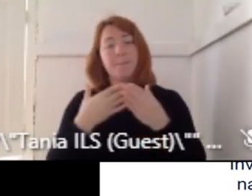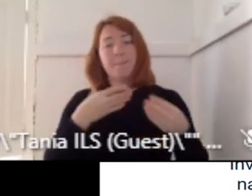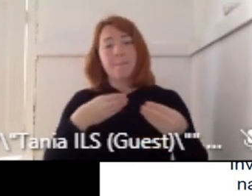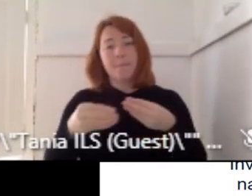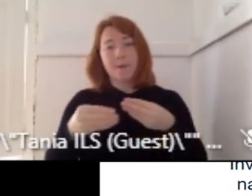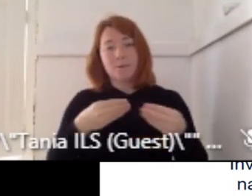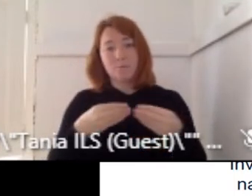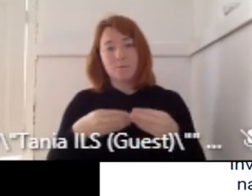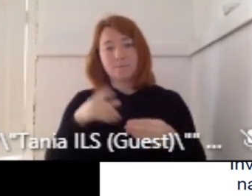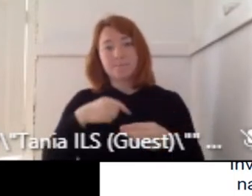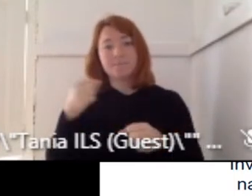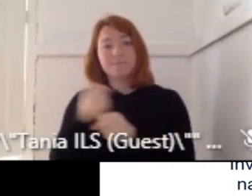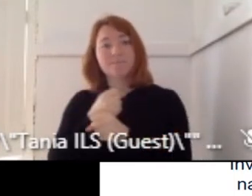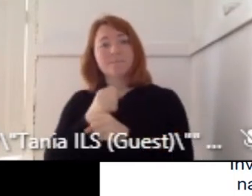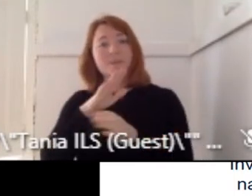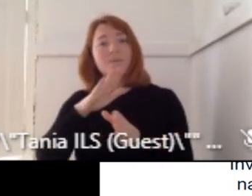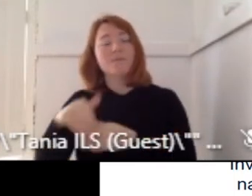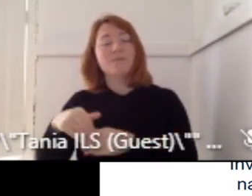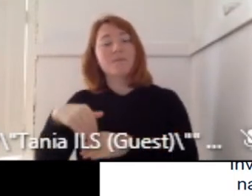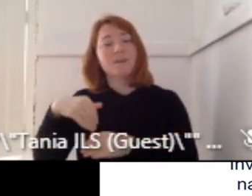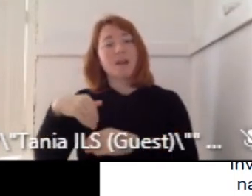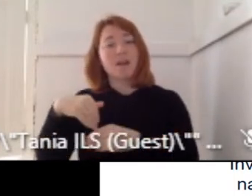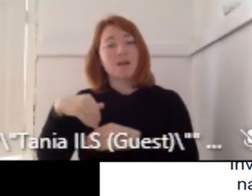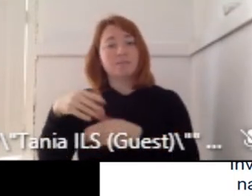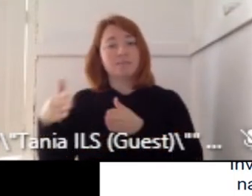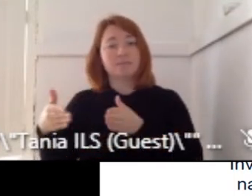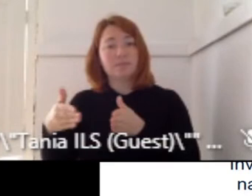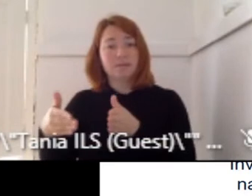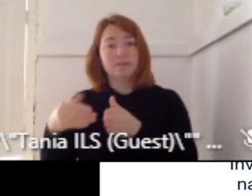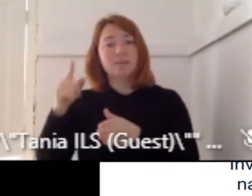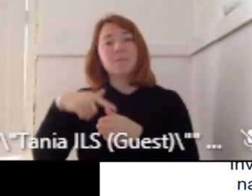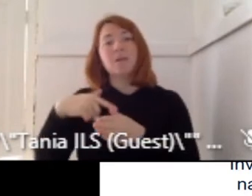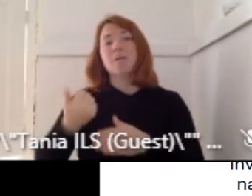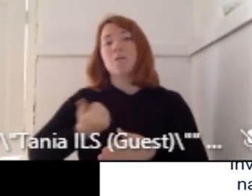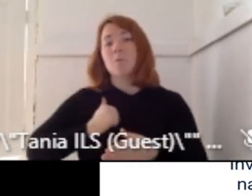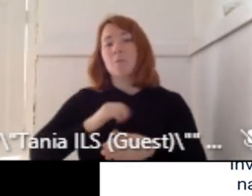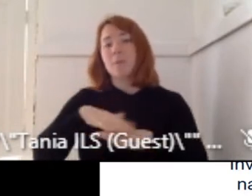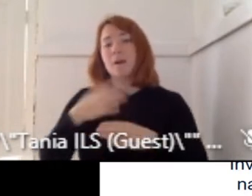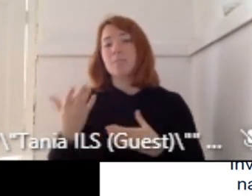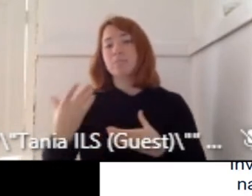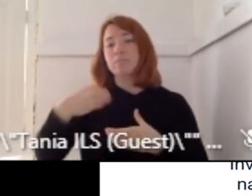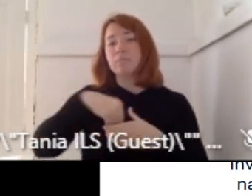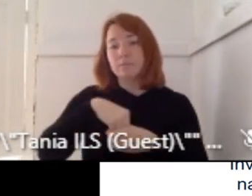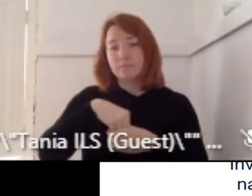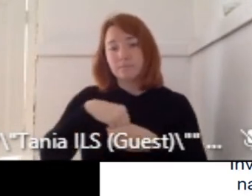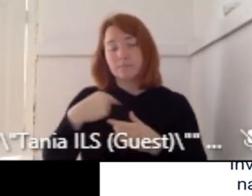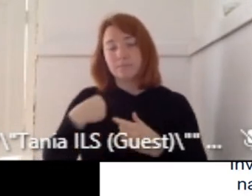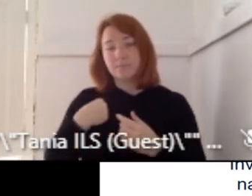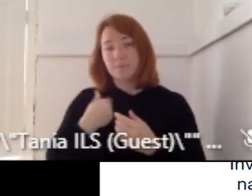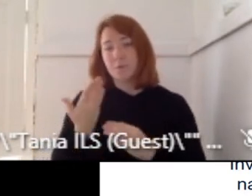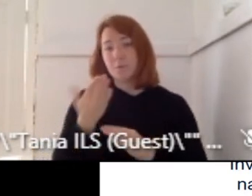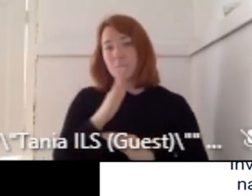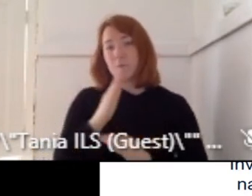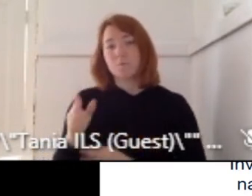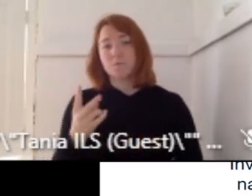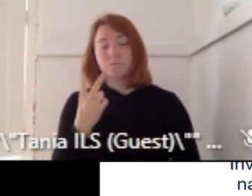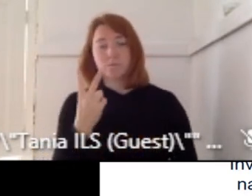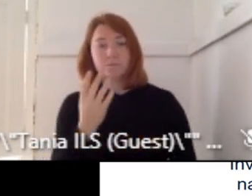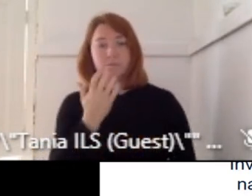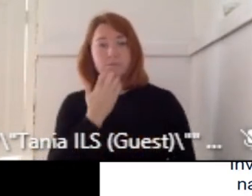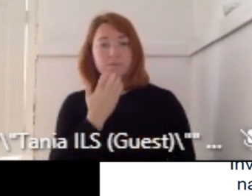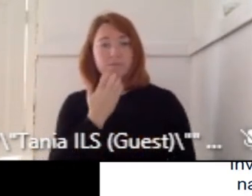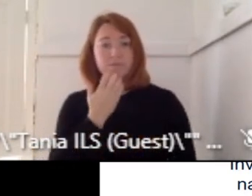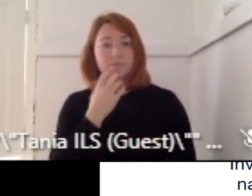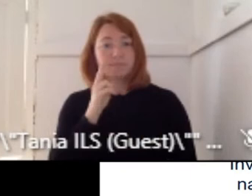puede ser una oportunidad para introducir la perspectiva de género en la investigación. Y aquí os pongo dos ejemplos que están en